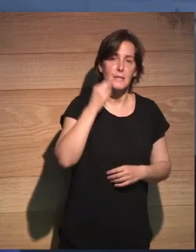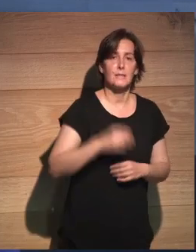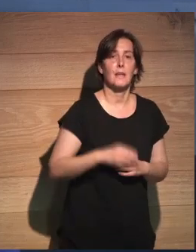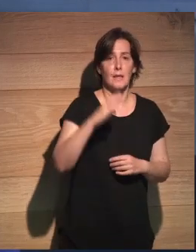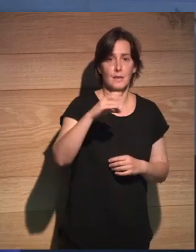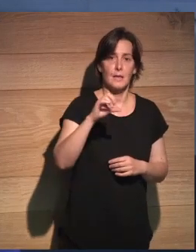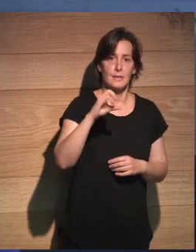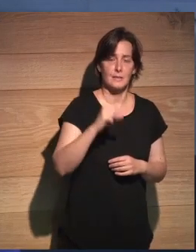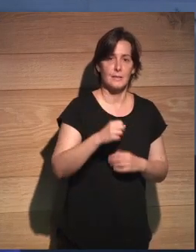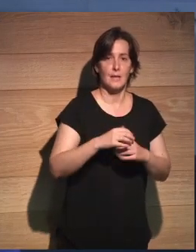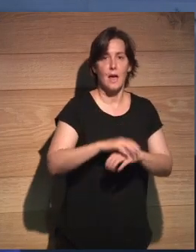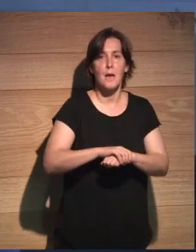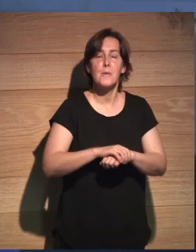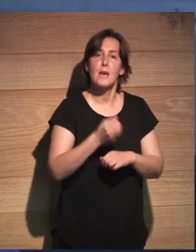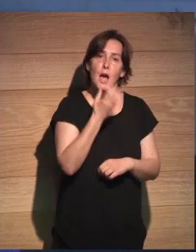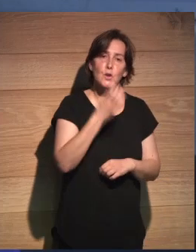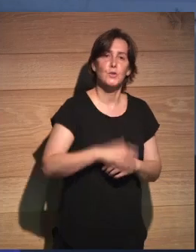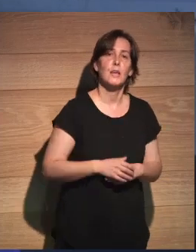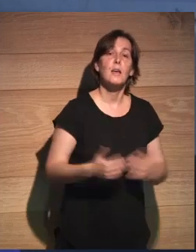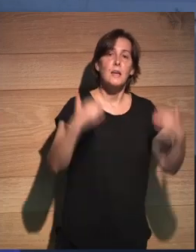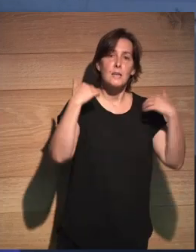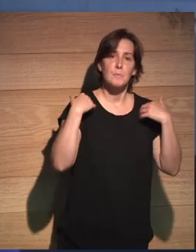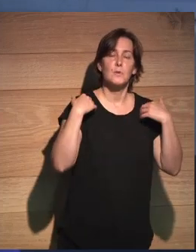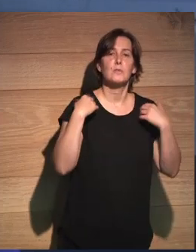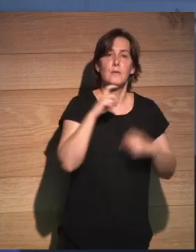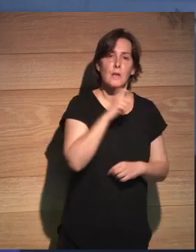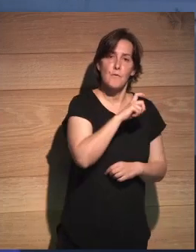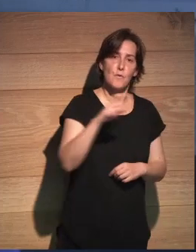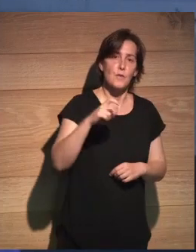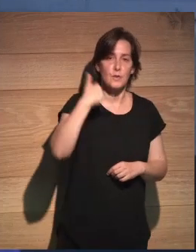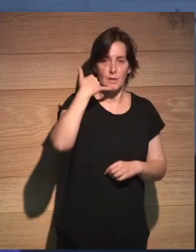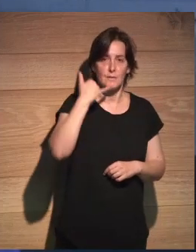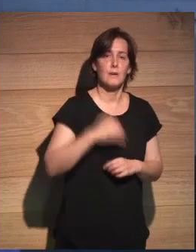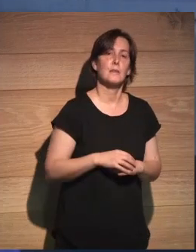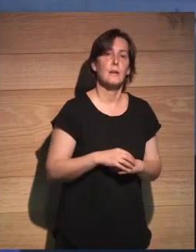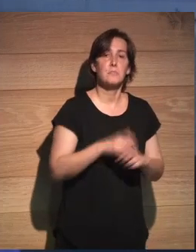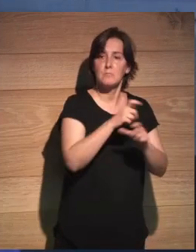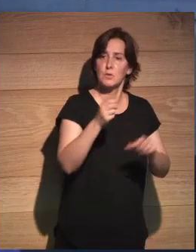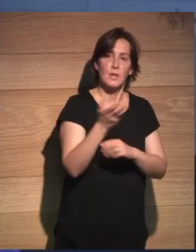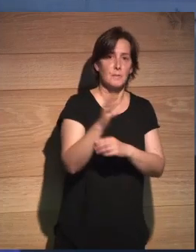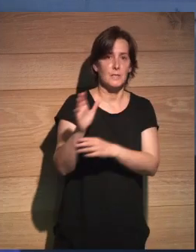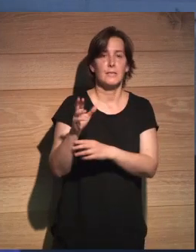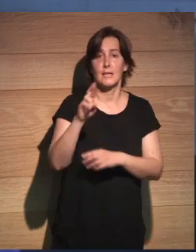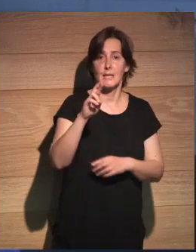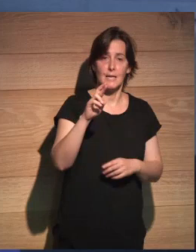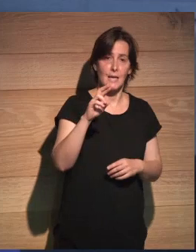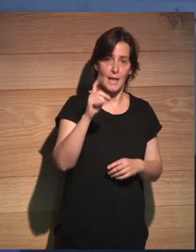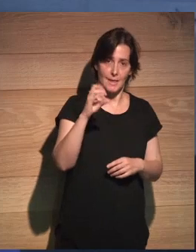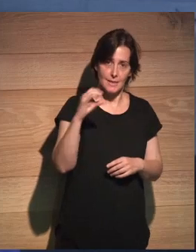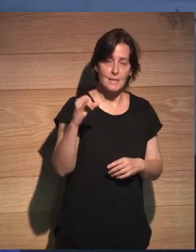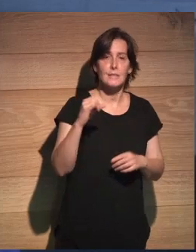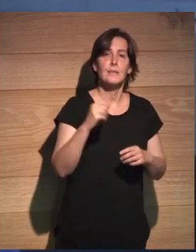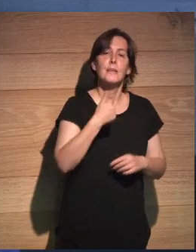Rosa, querido responsable de la Fundación Telefónica, representantes de Reddit Santander